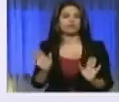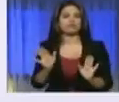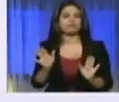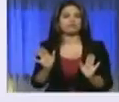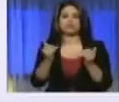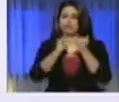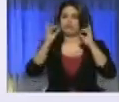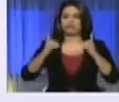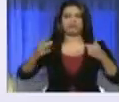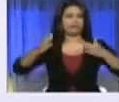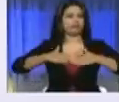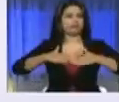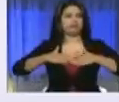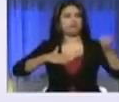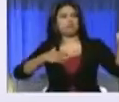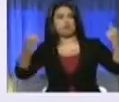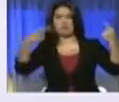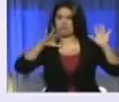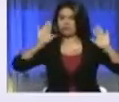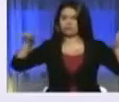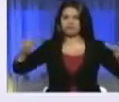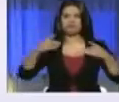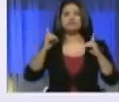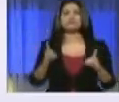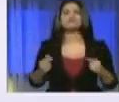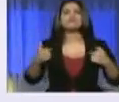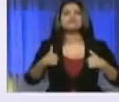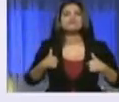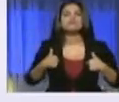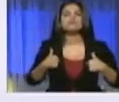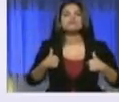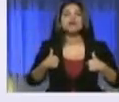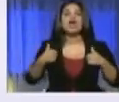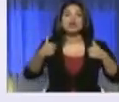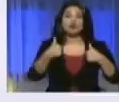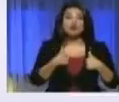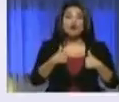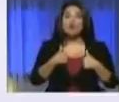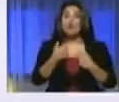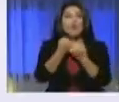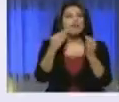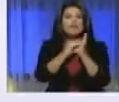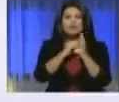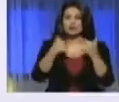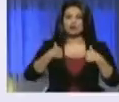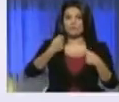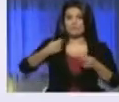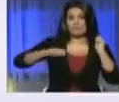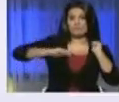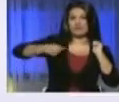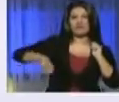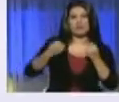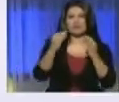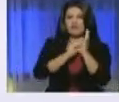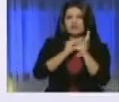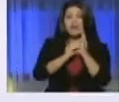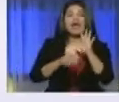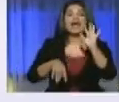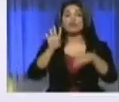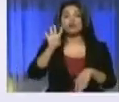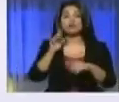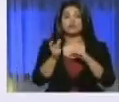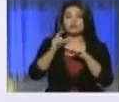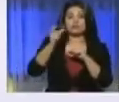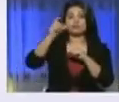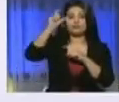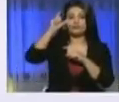En el caso mío me ha tocado 14 aumentos. ¿Qué dice? Edinson. Edinson es joven